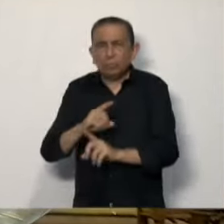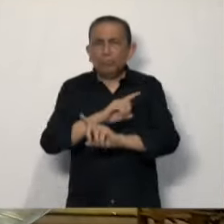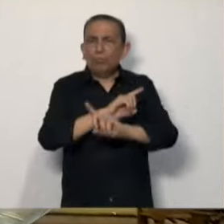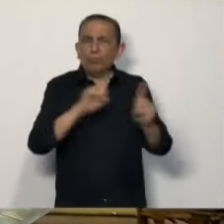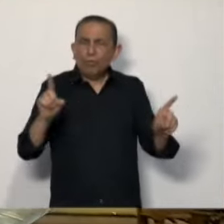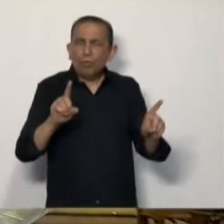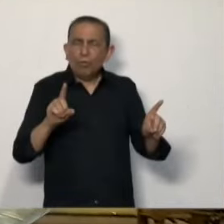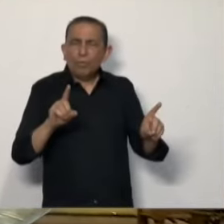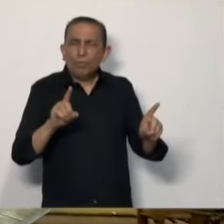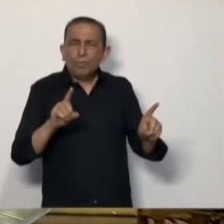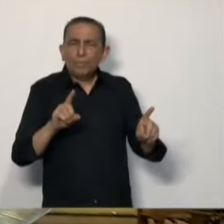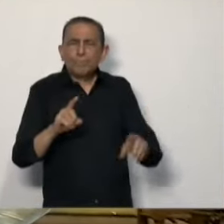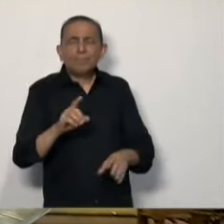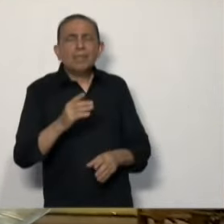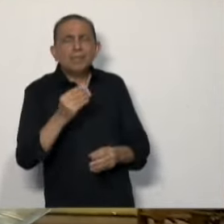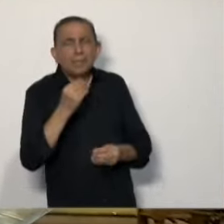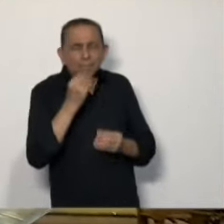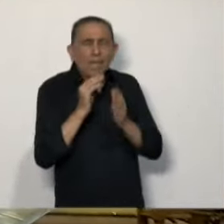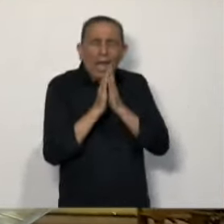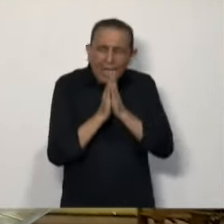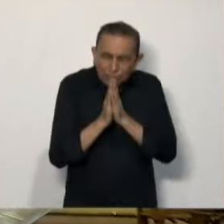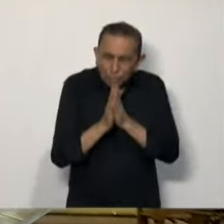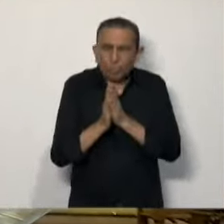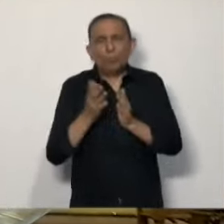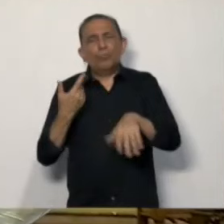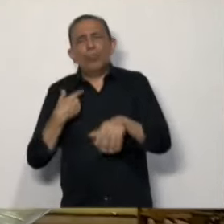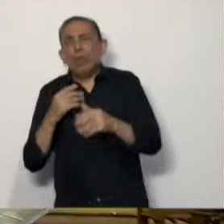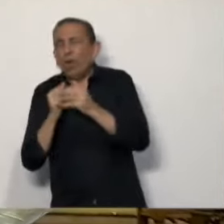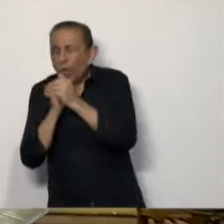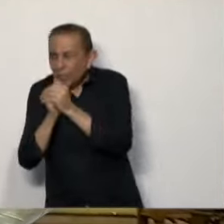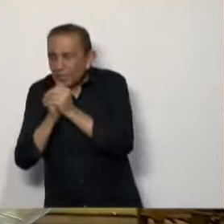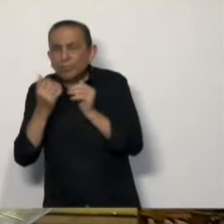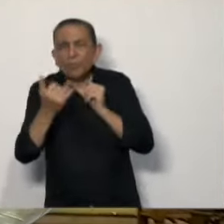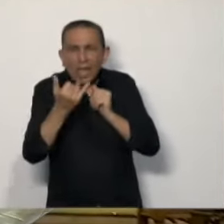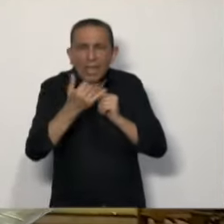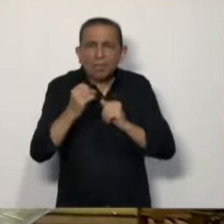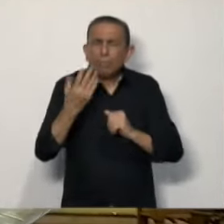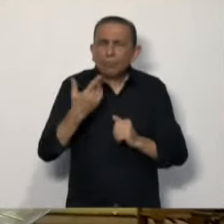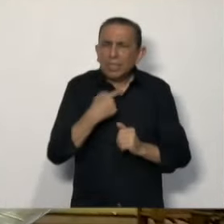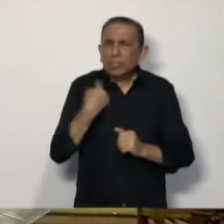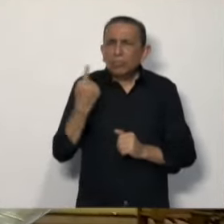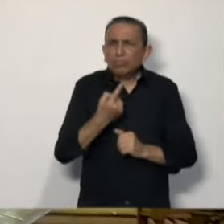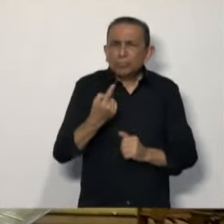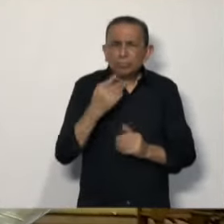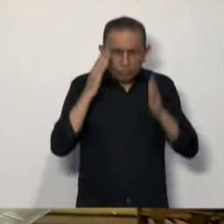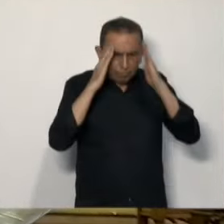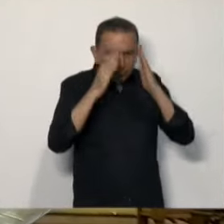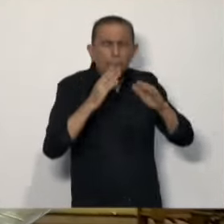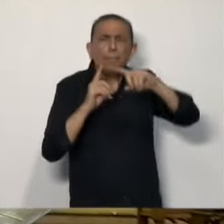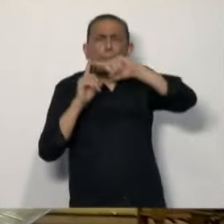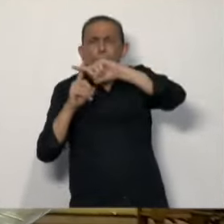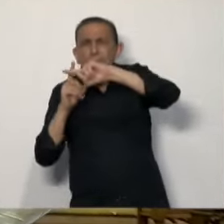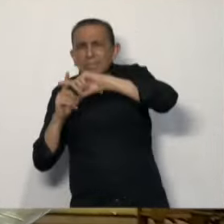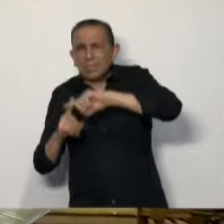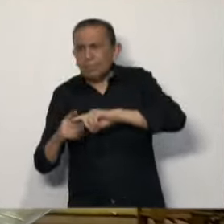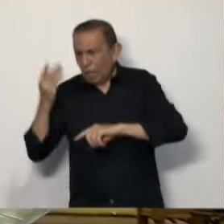hay ayunos, si hay penitencia, si hay oración, es porque tenemos una meta positiva que el hombre